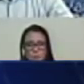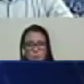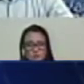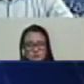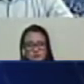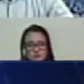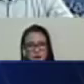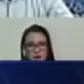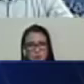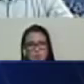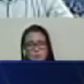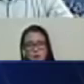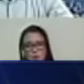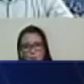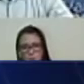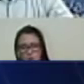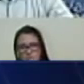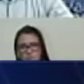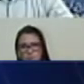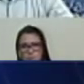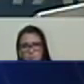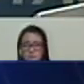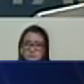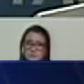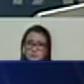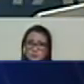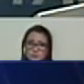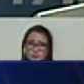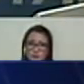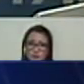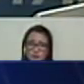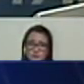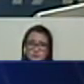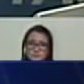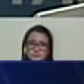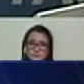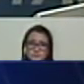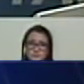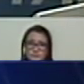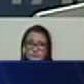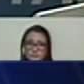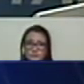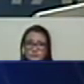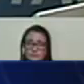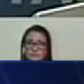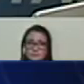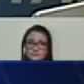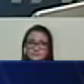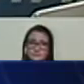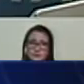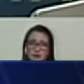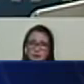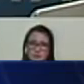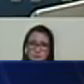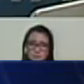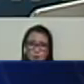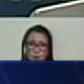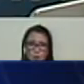más amplia victoria que haya obtenido un candidato presidencial en toda la historia de Venezuela.